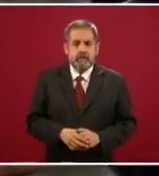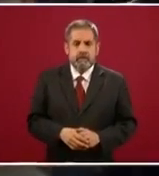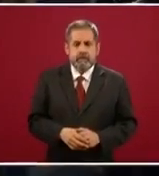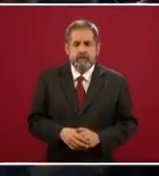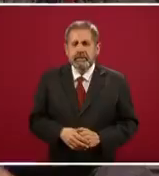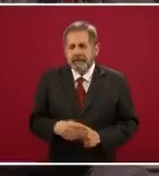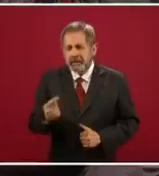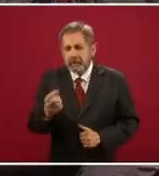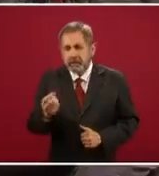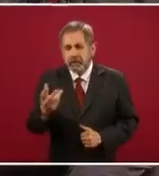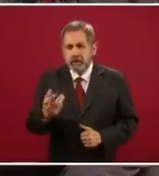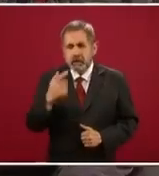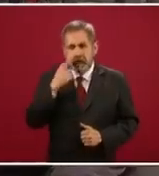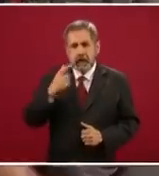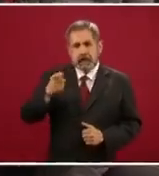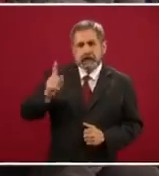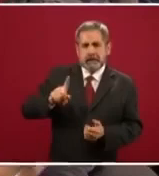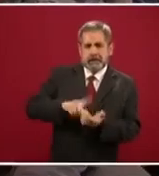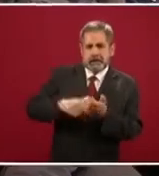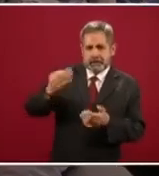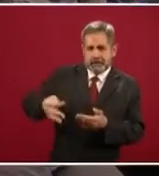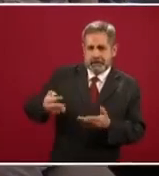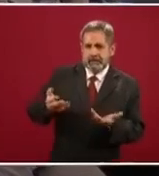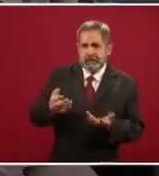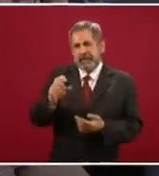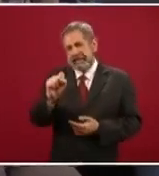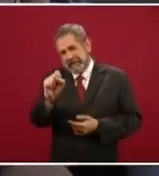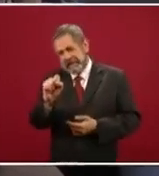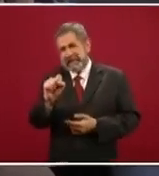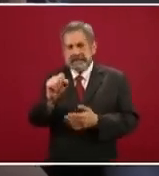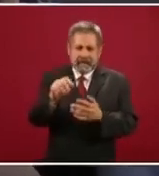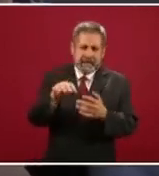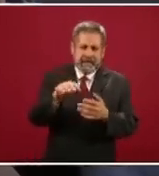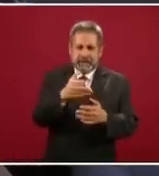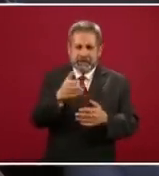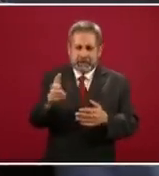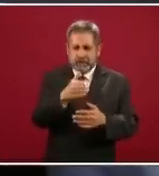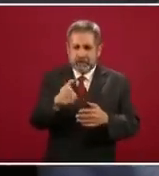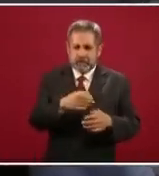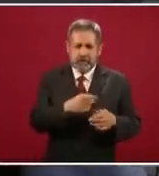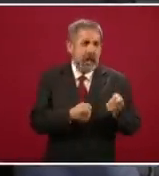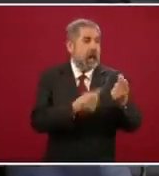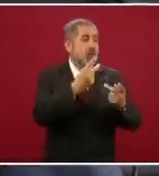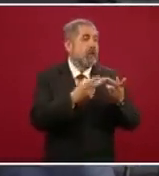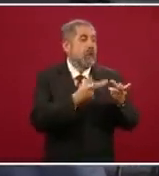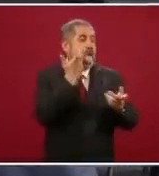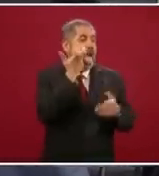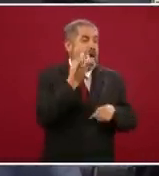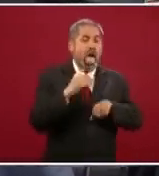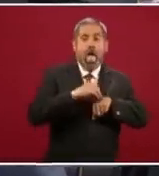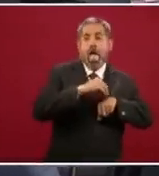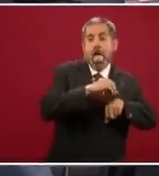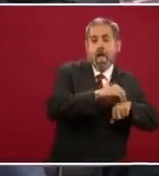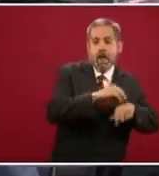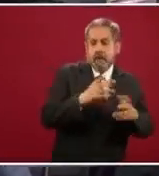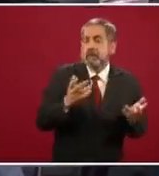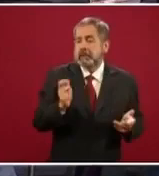¿Ah? Entonces sí se acepta. Bueno, 60 en promedio de las cuchareadas, ¿no?